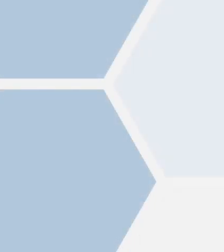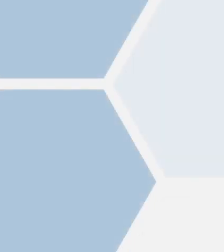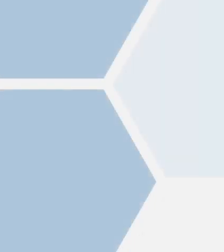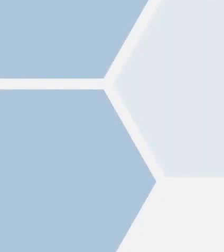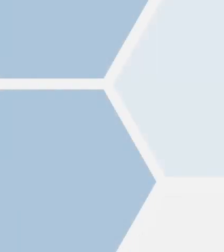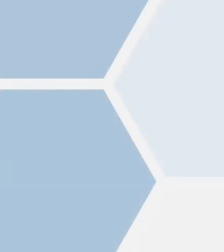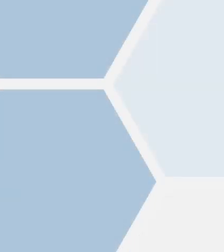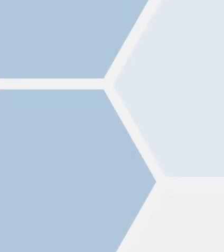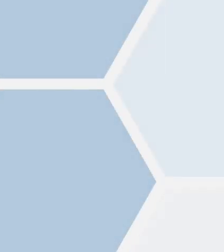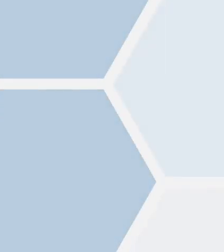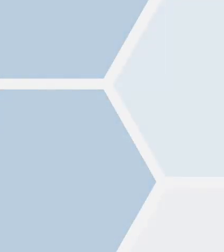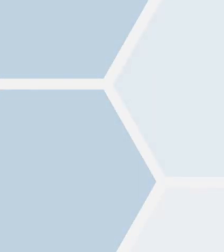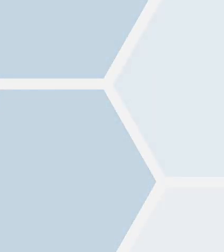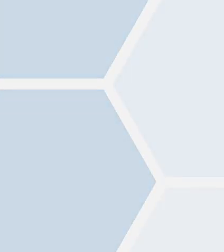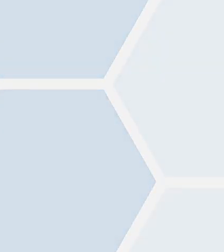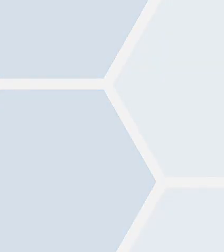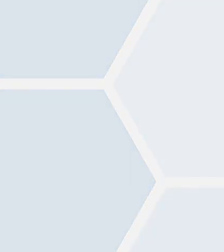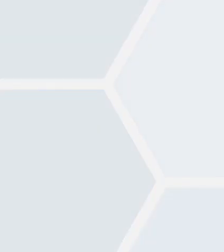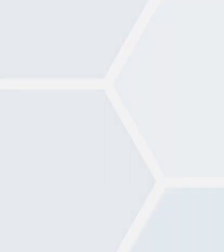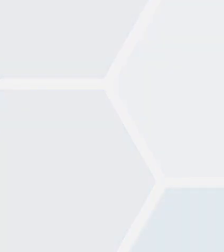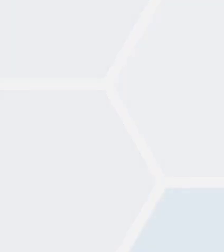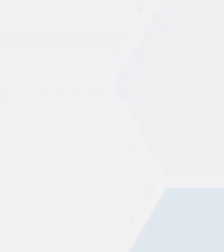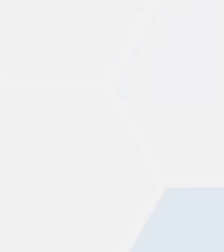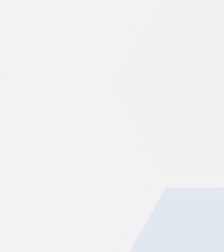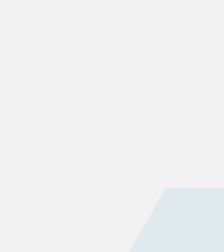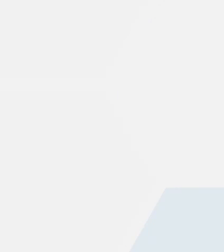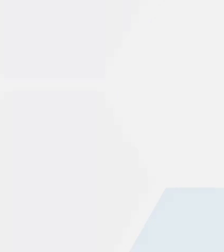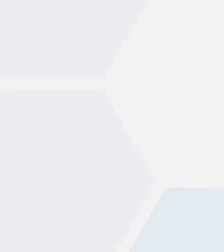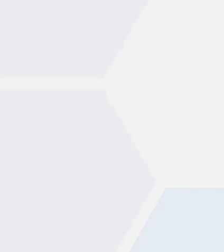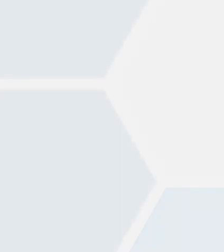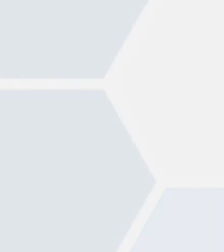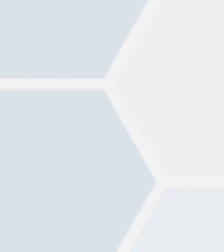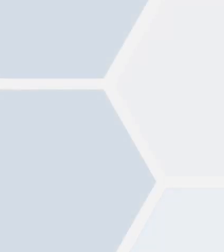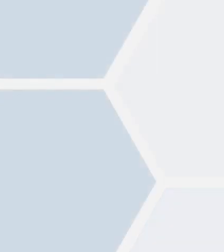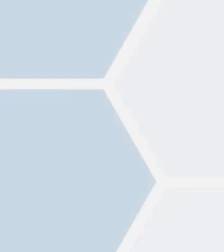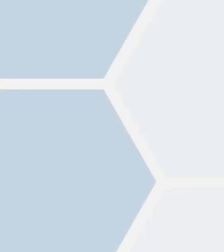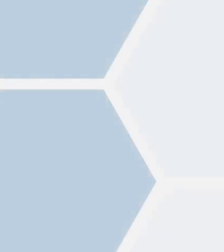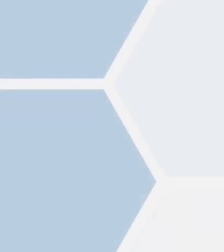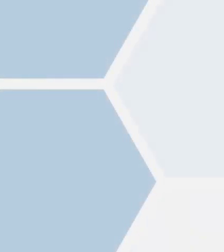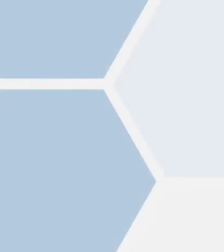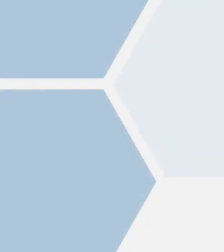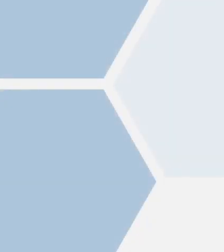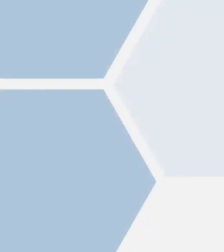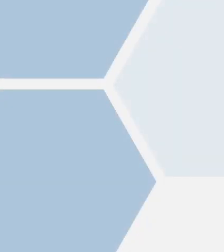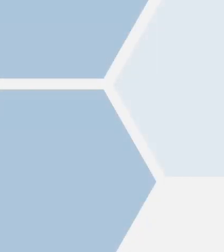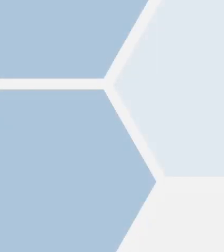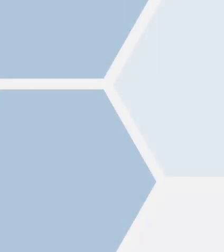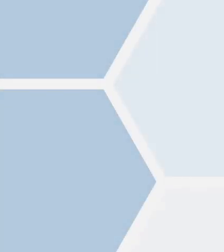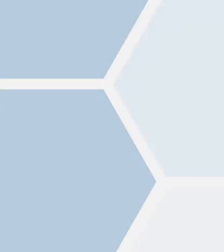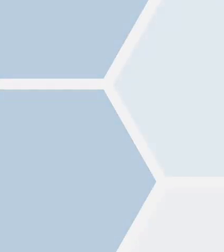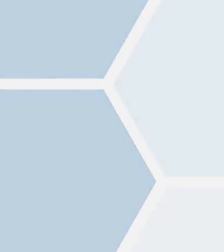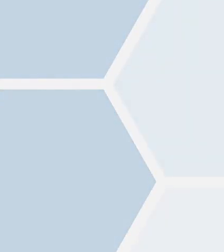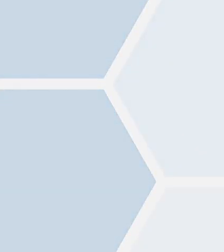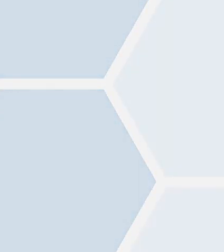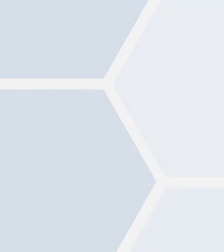ocasiones el concepto del riesgo sobre el cual tenemos que trabajar se interpreta en